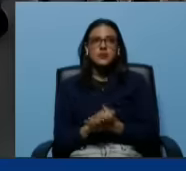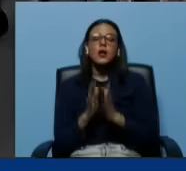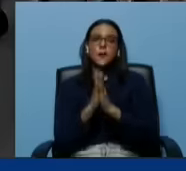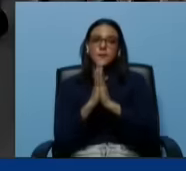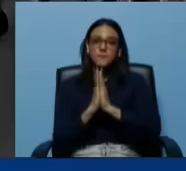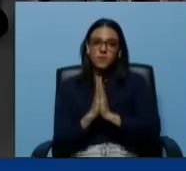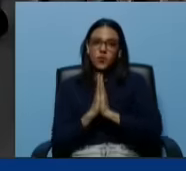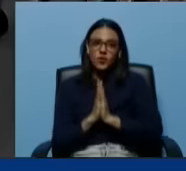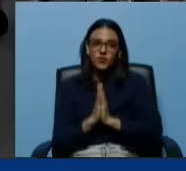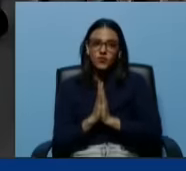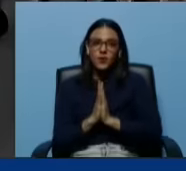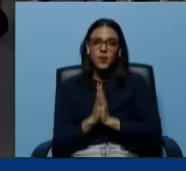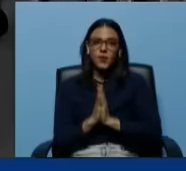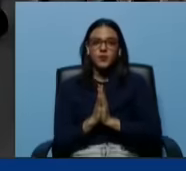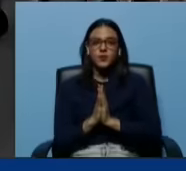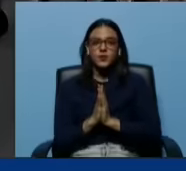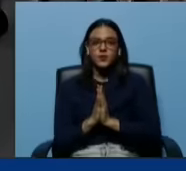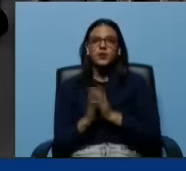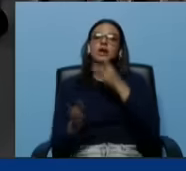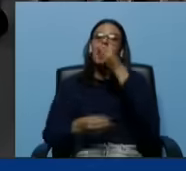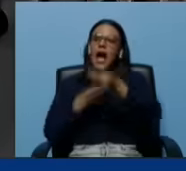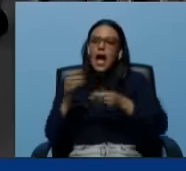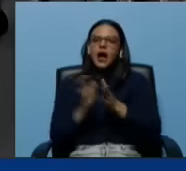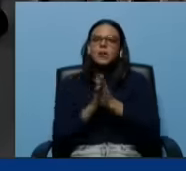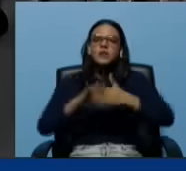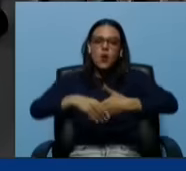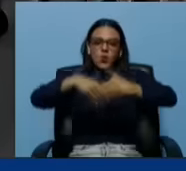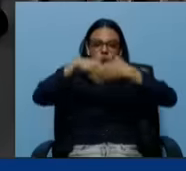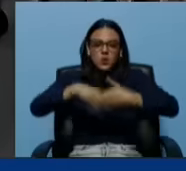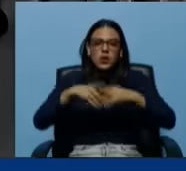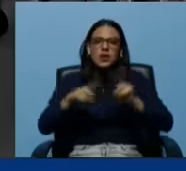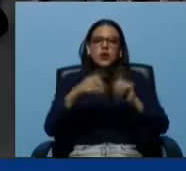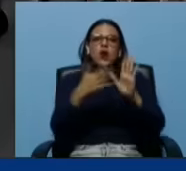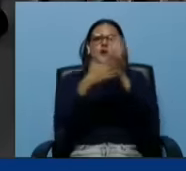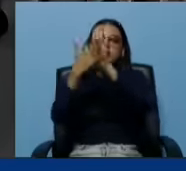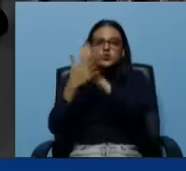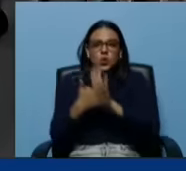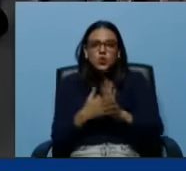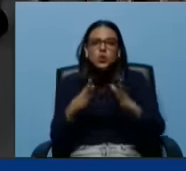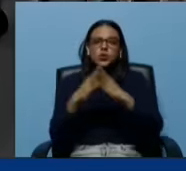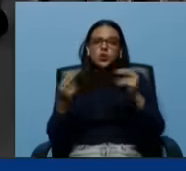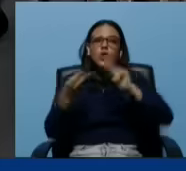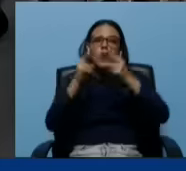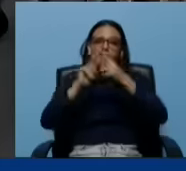favor hagan las paces con Venezuela y con Cuba